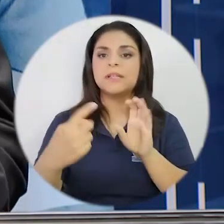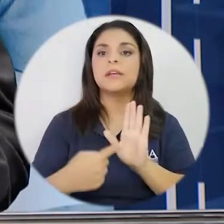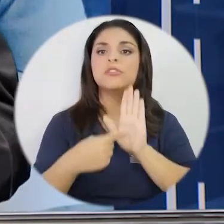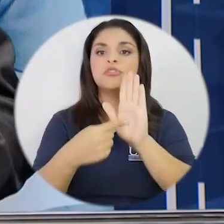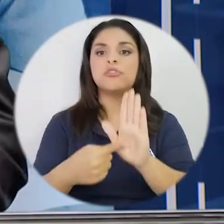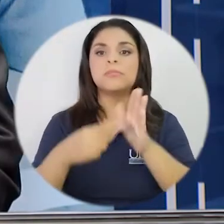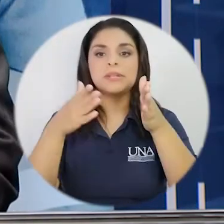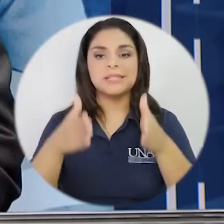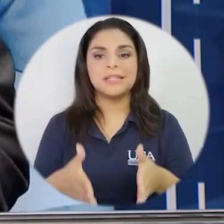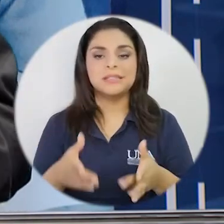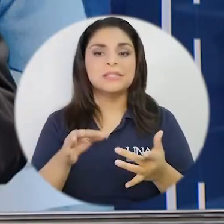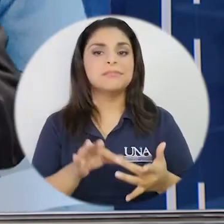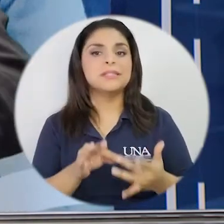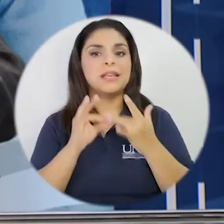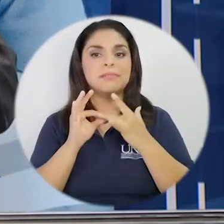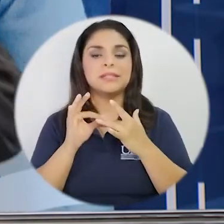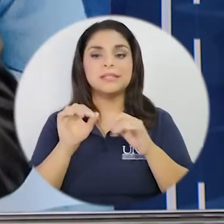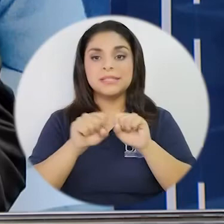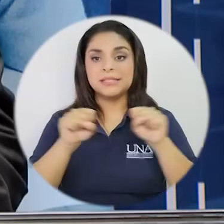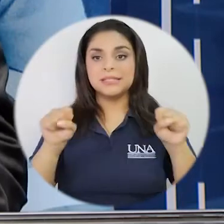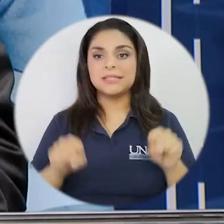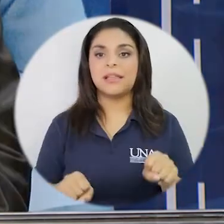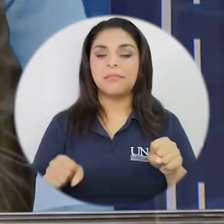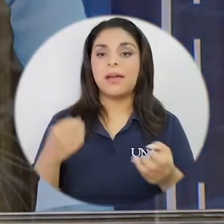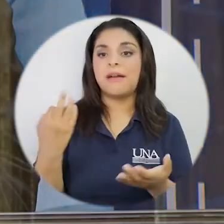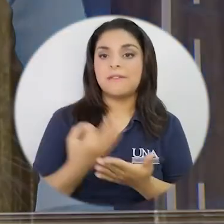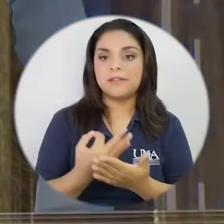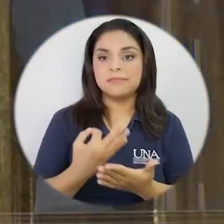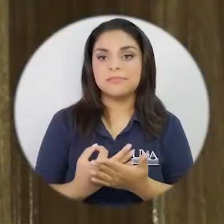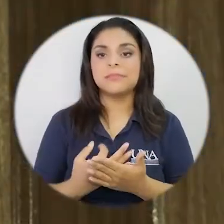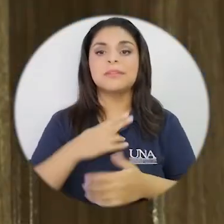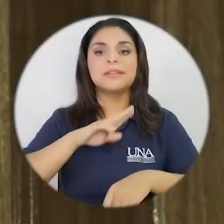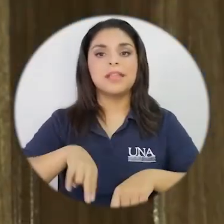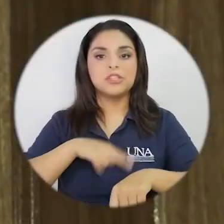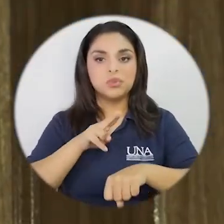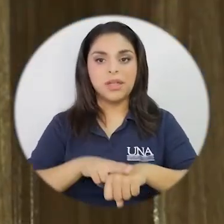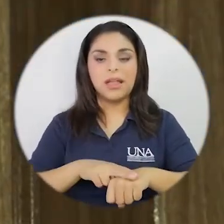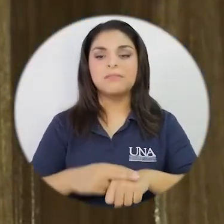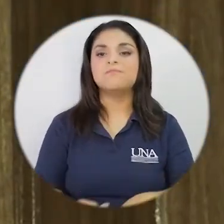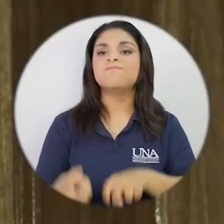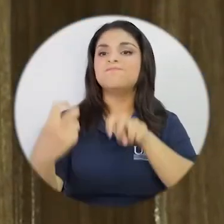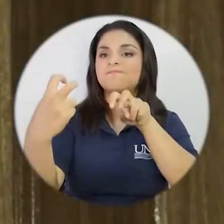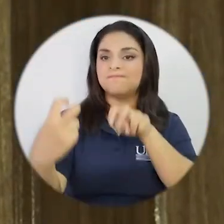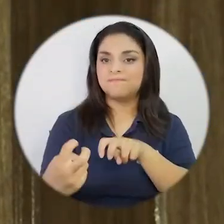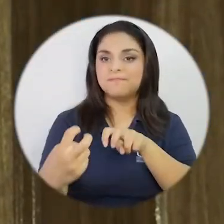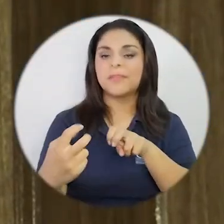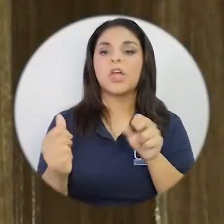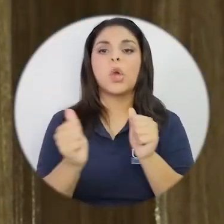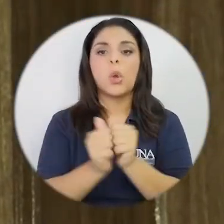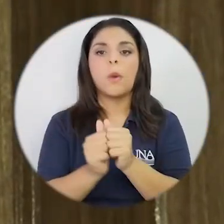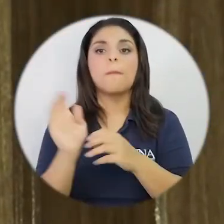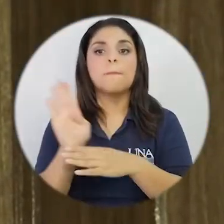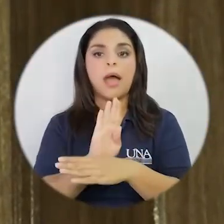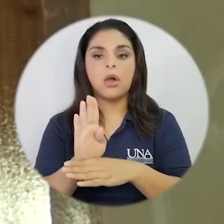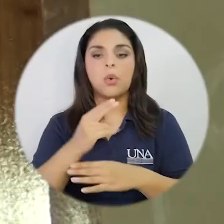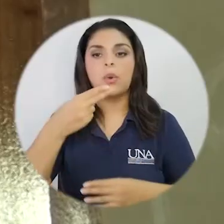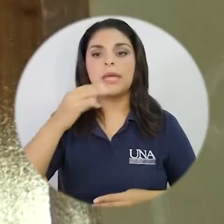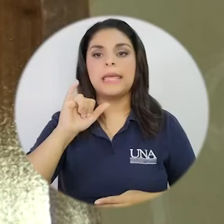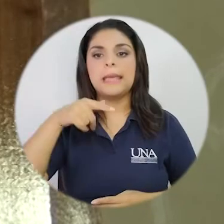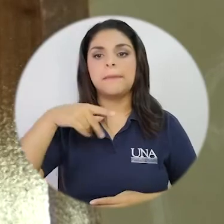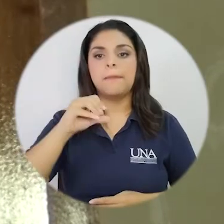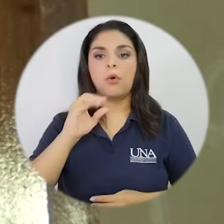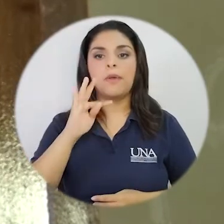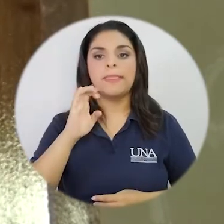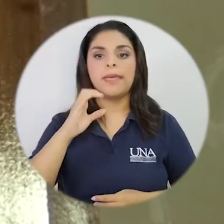la mesa representantes, todo el sistema financiero nacional, sentarse con los del